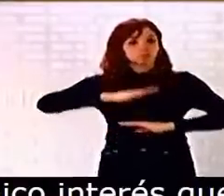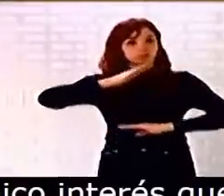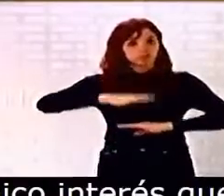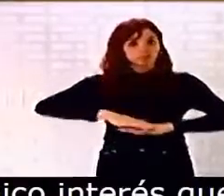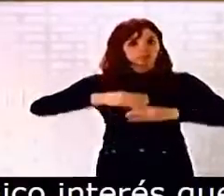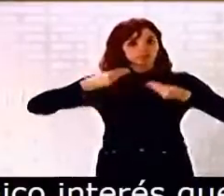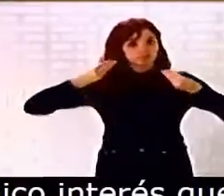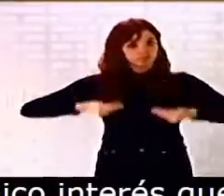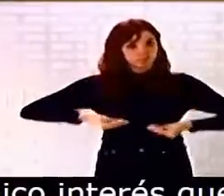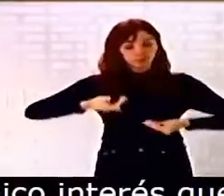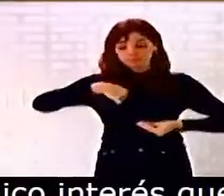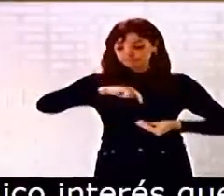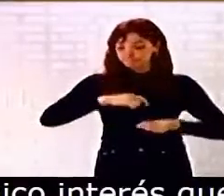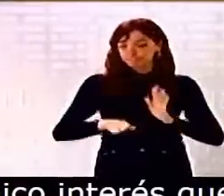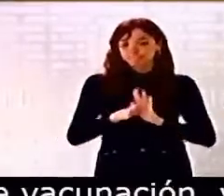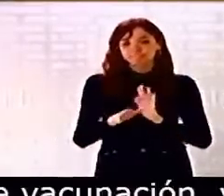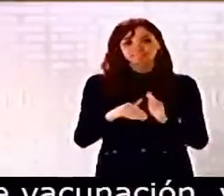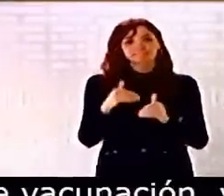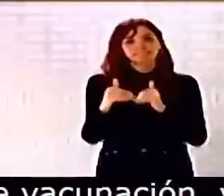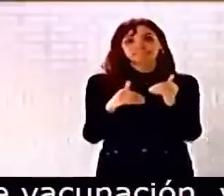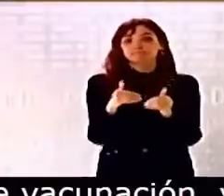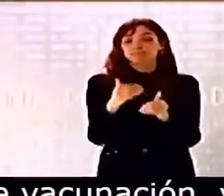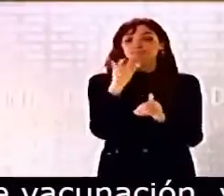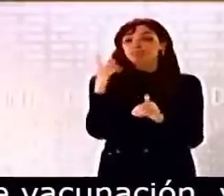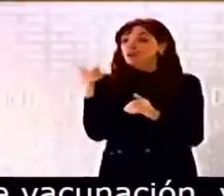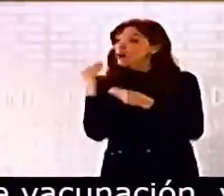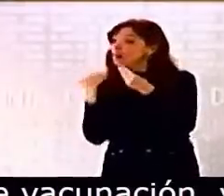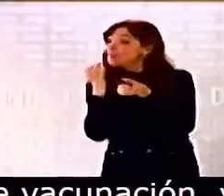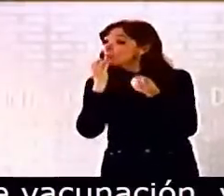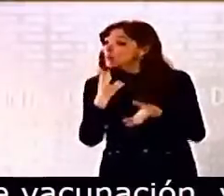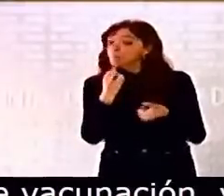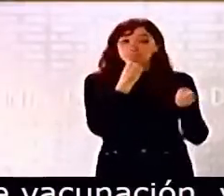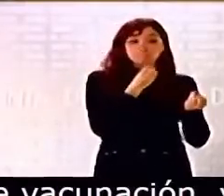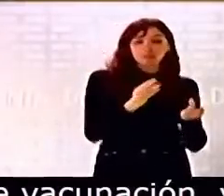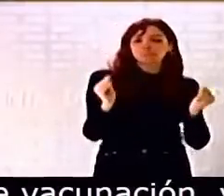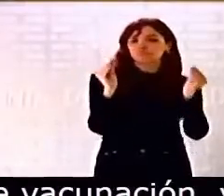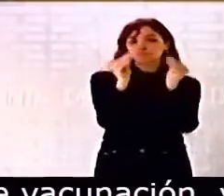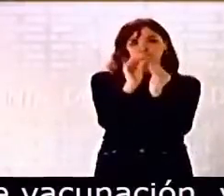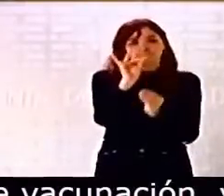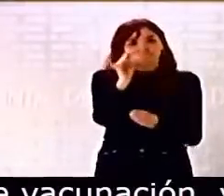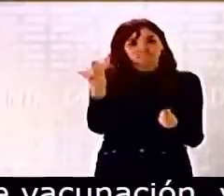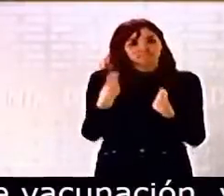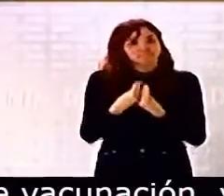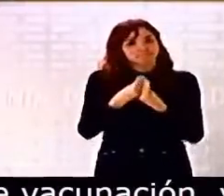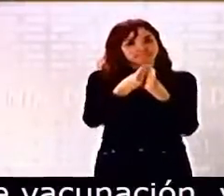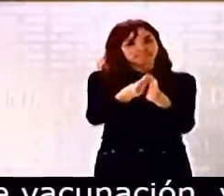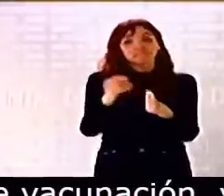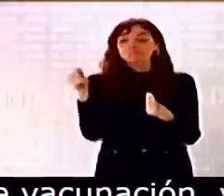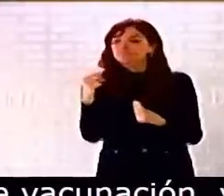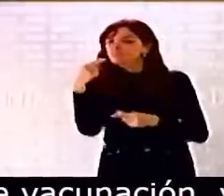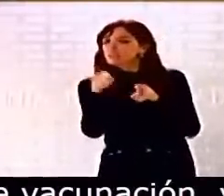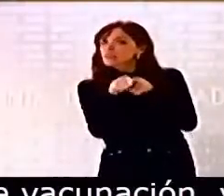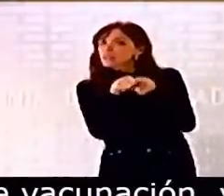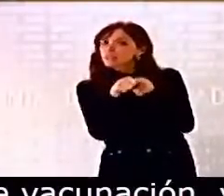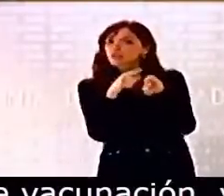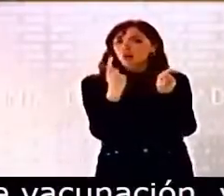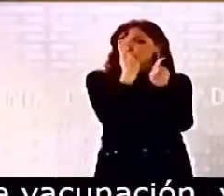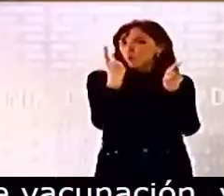Y en ese camino seguro que nos vamos a encontrar todos. En el otro camino